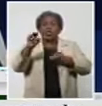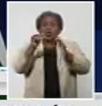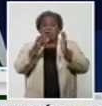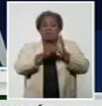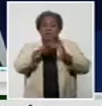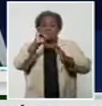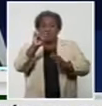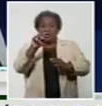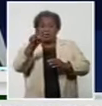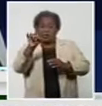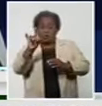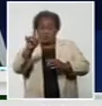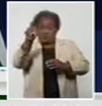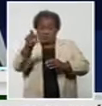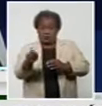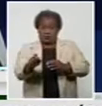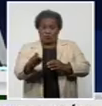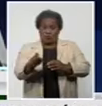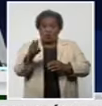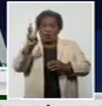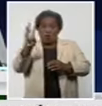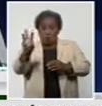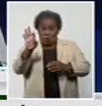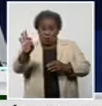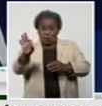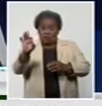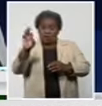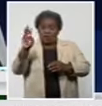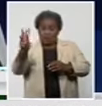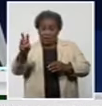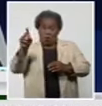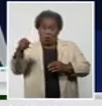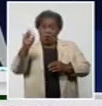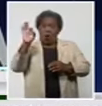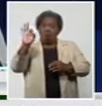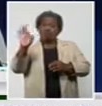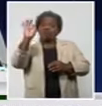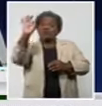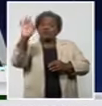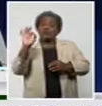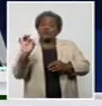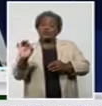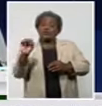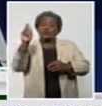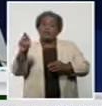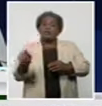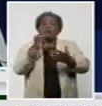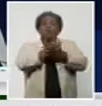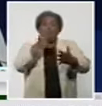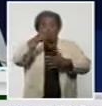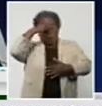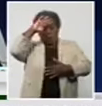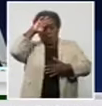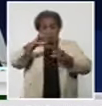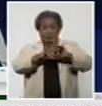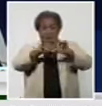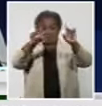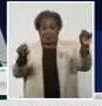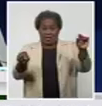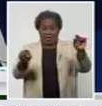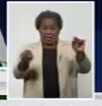2.619 personas, el 83,8% de todos los casos confirmados en Cuba, que tienen